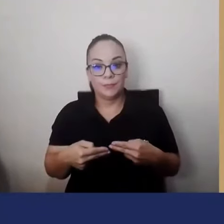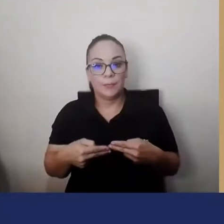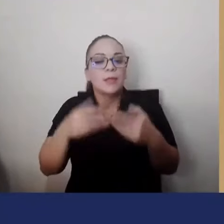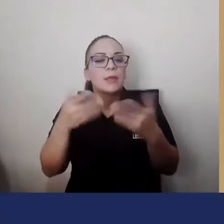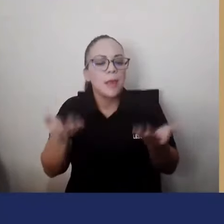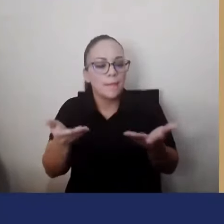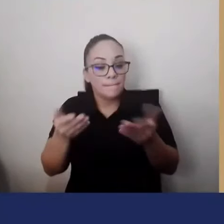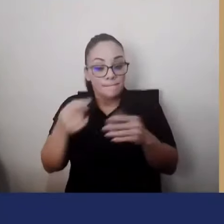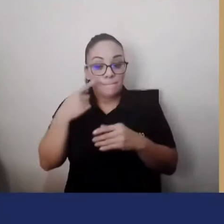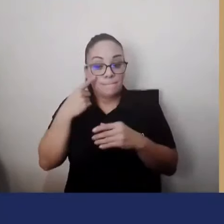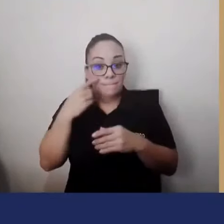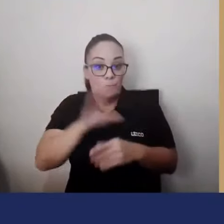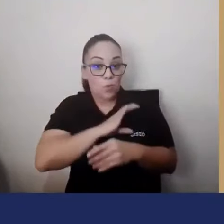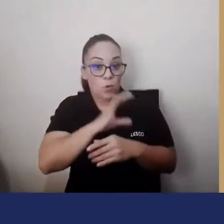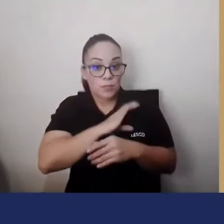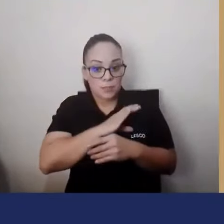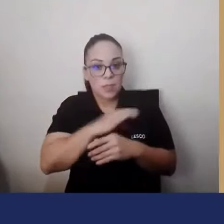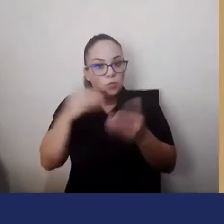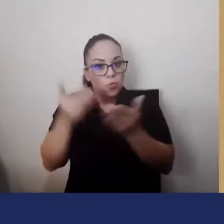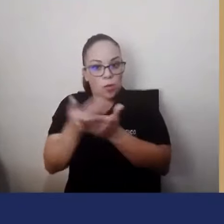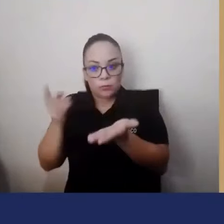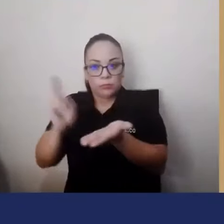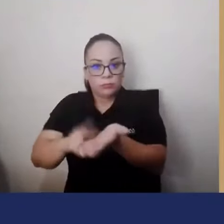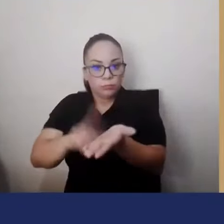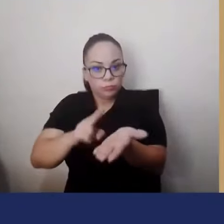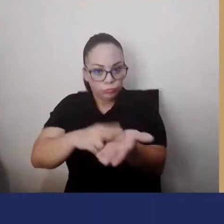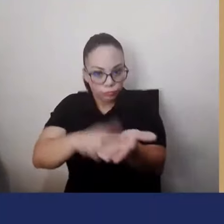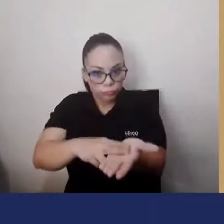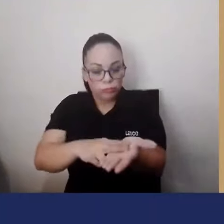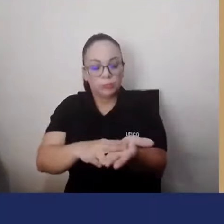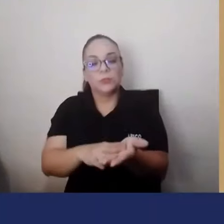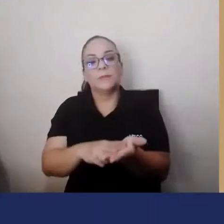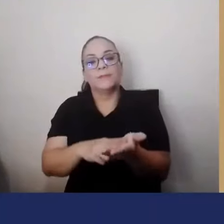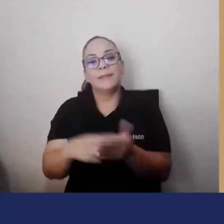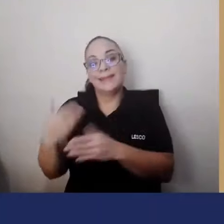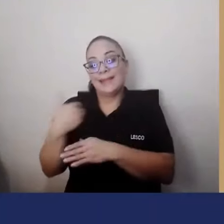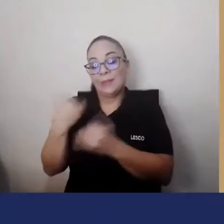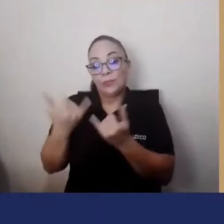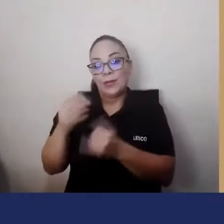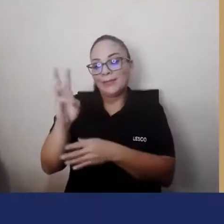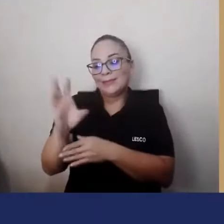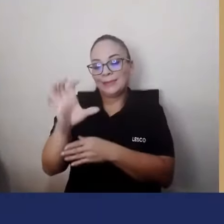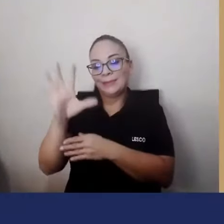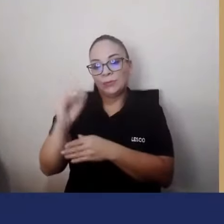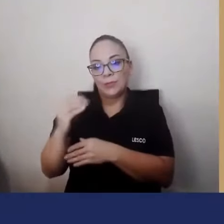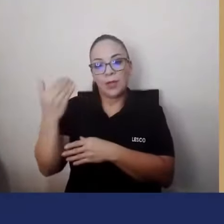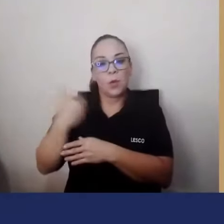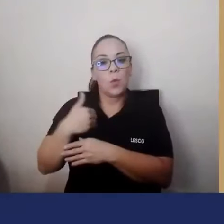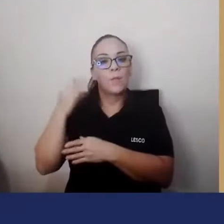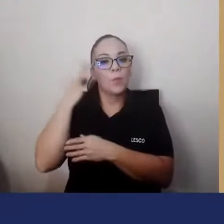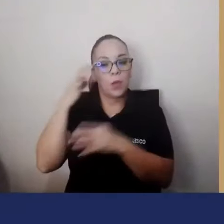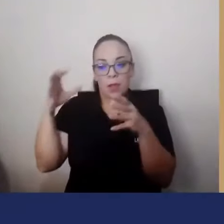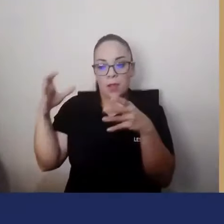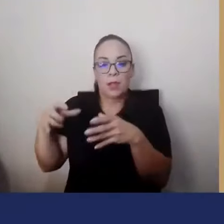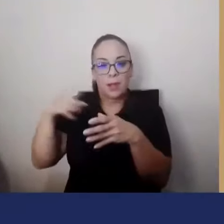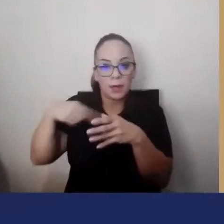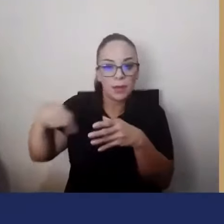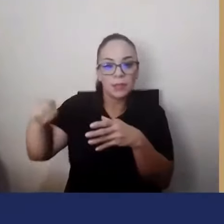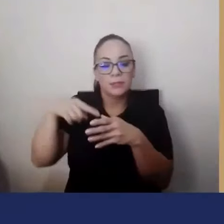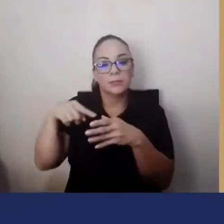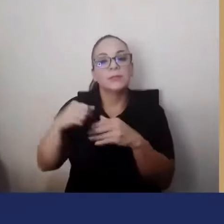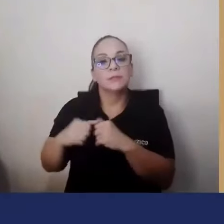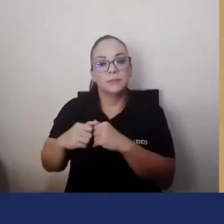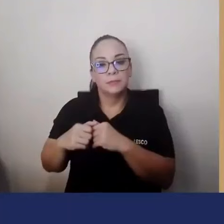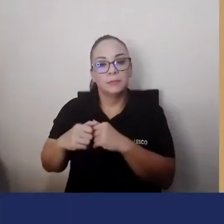que se ha venido desarrollando, donde hoy tenemos acá 650 hombres y mujeres en el desarrollo de su